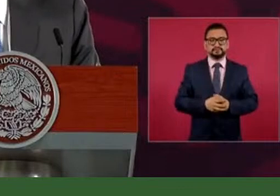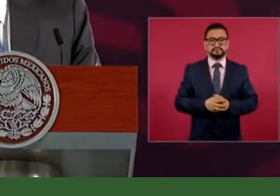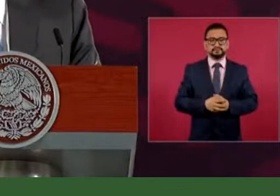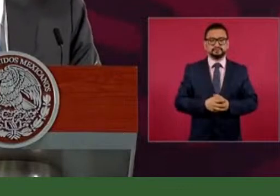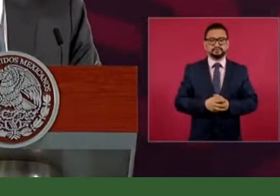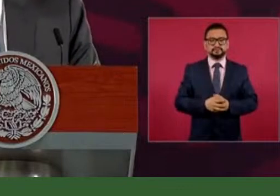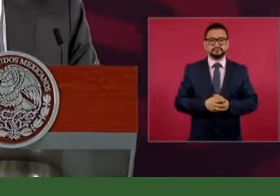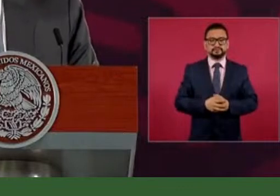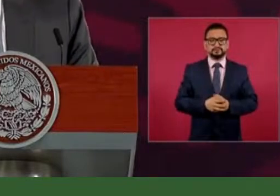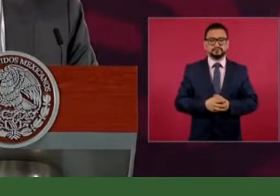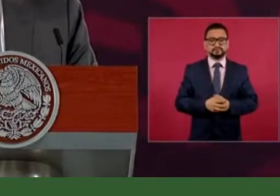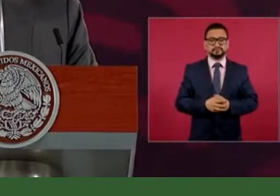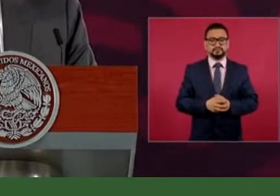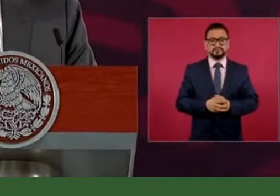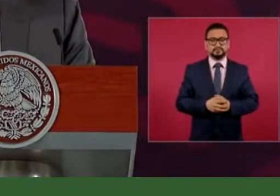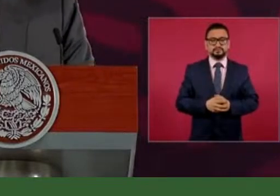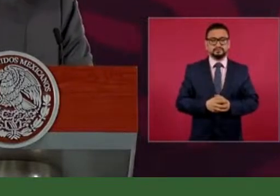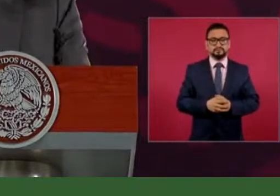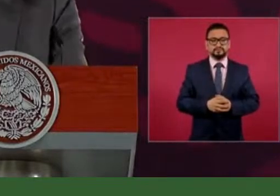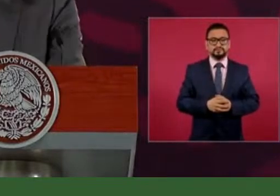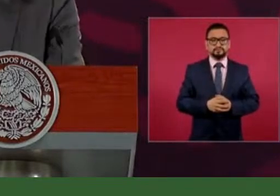a